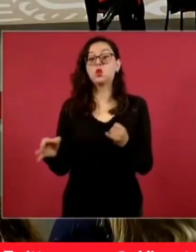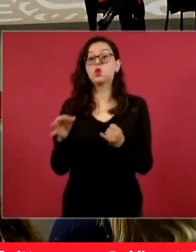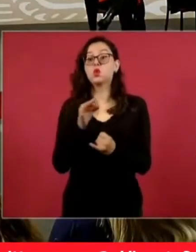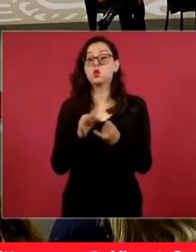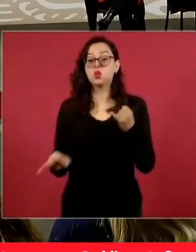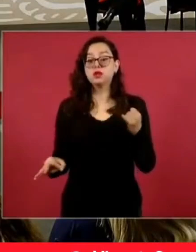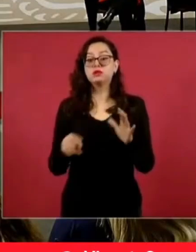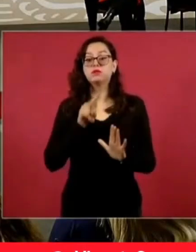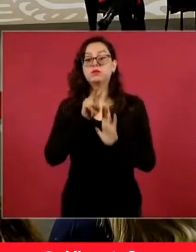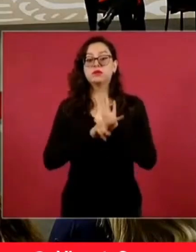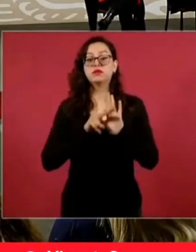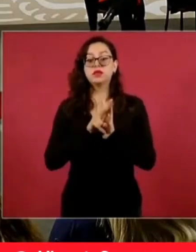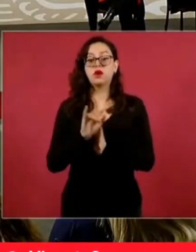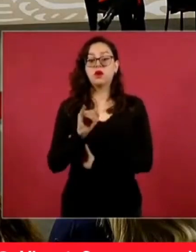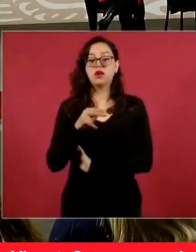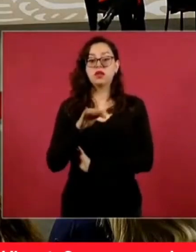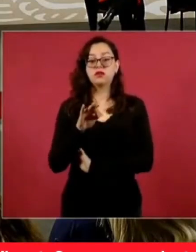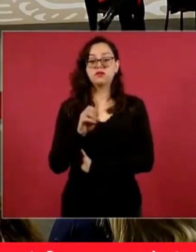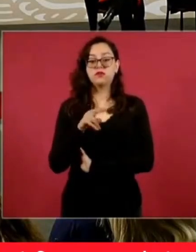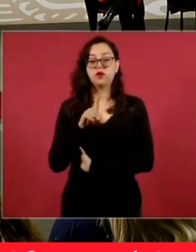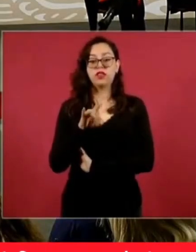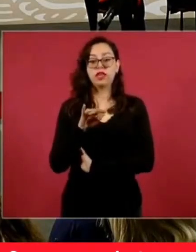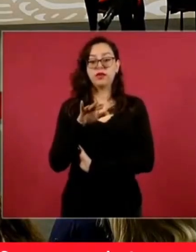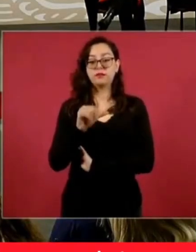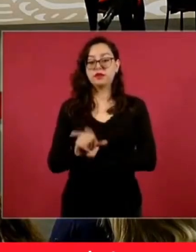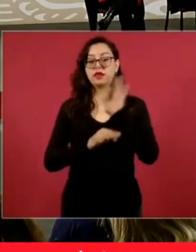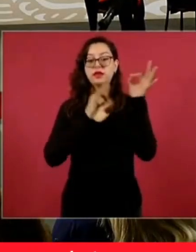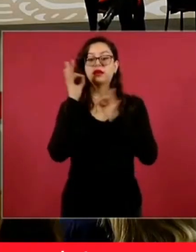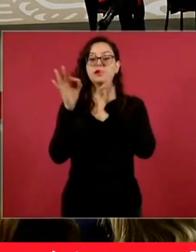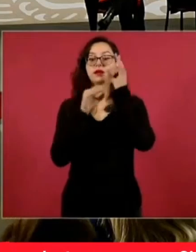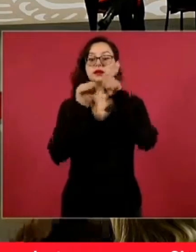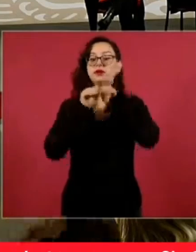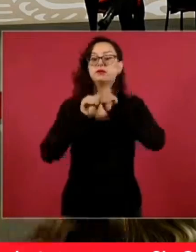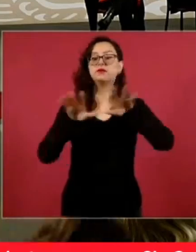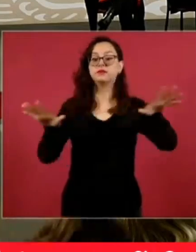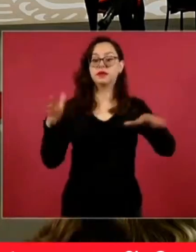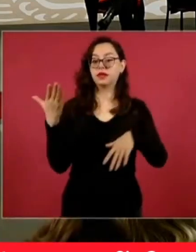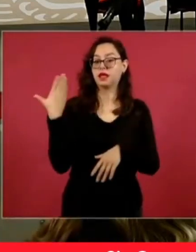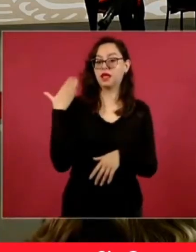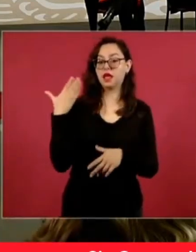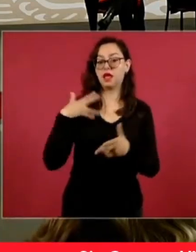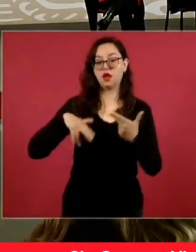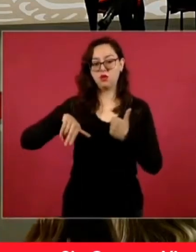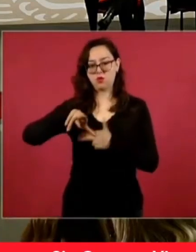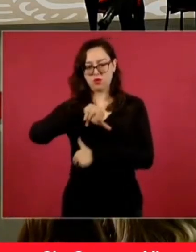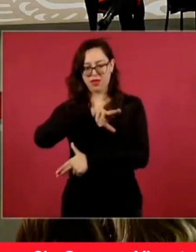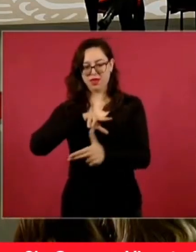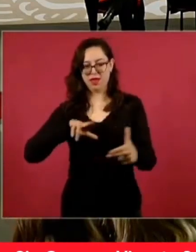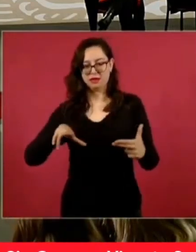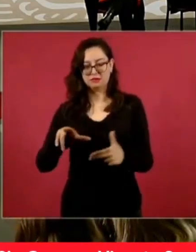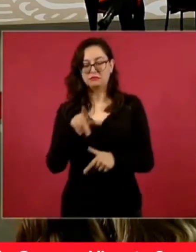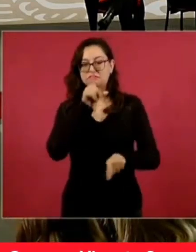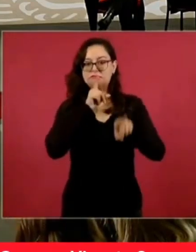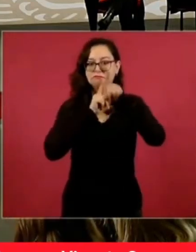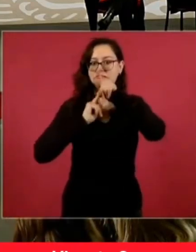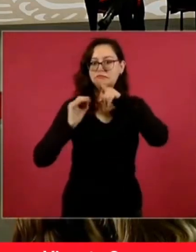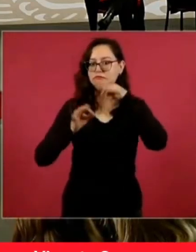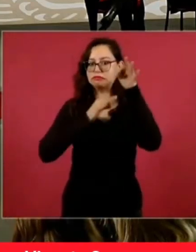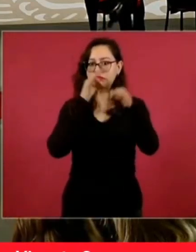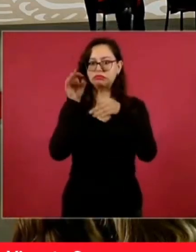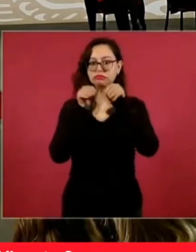con Infodemia sobre la lluvia de mentiras que dejó a su paso el huracán Beryl. Vamos a